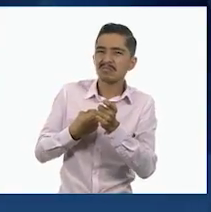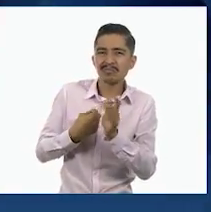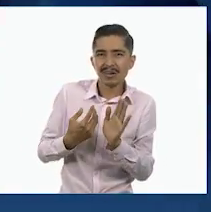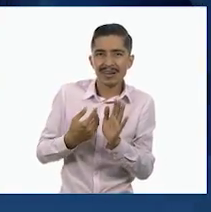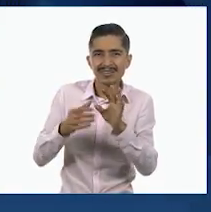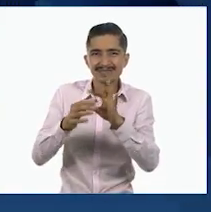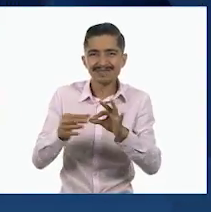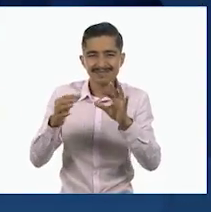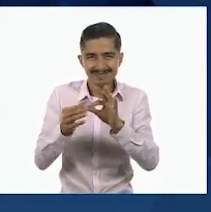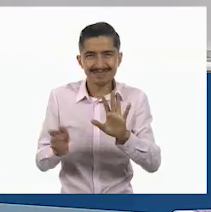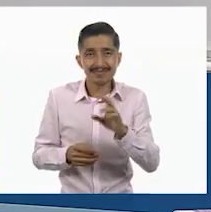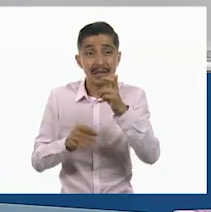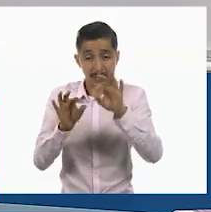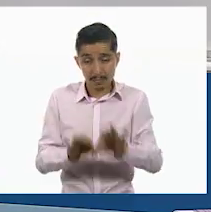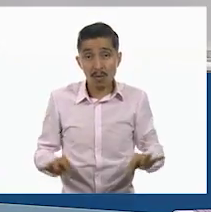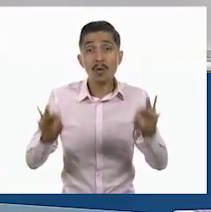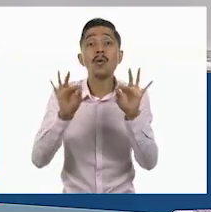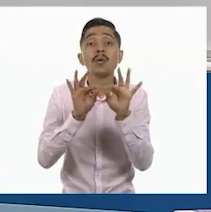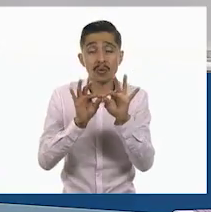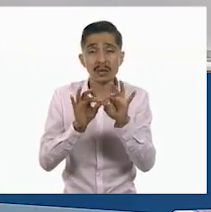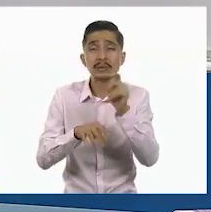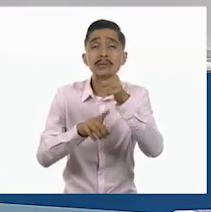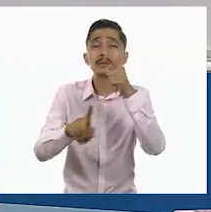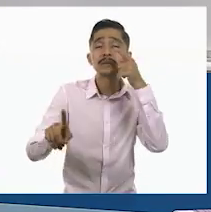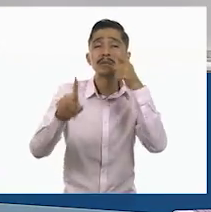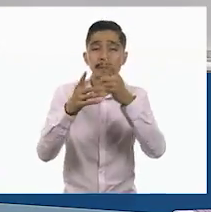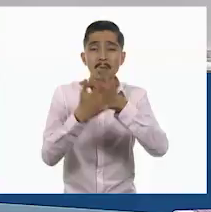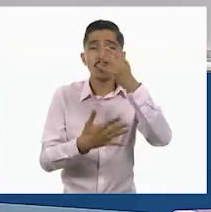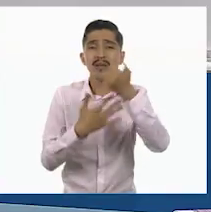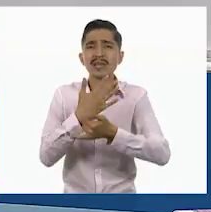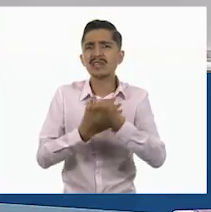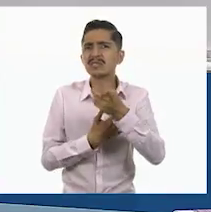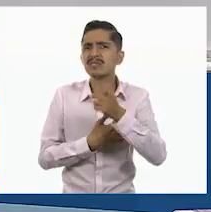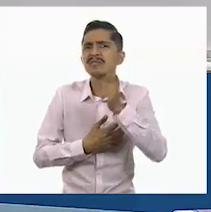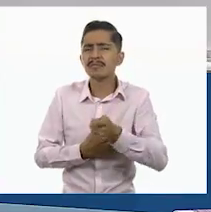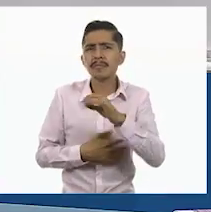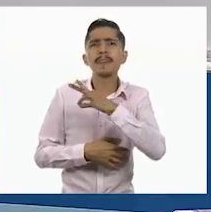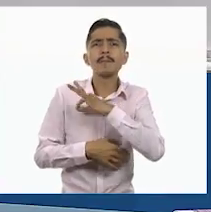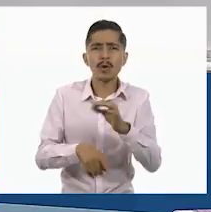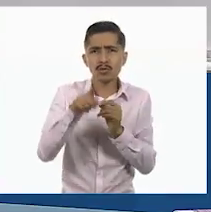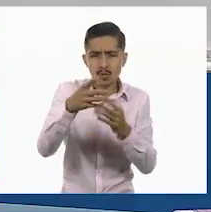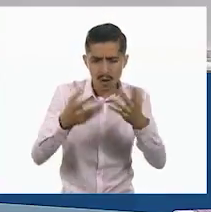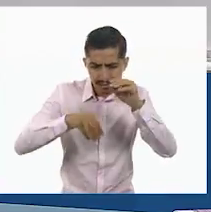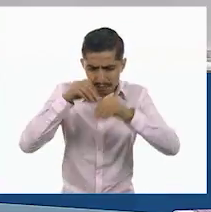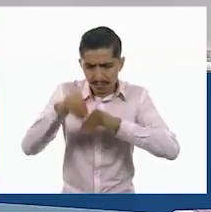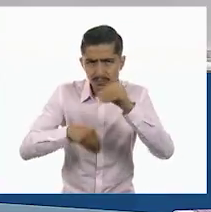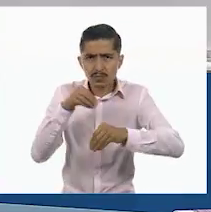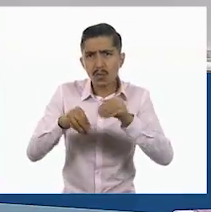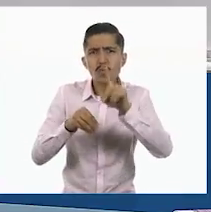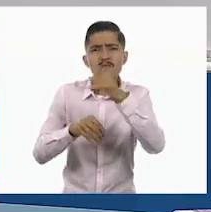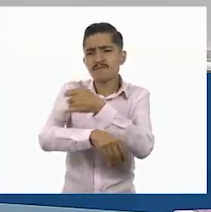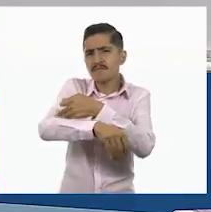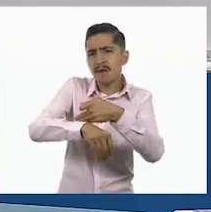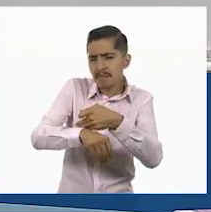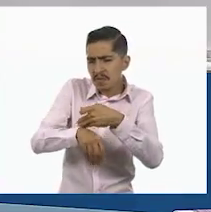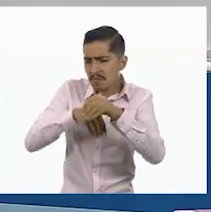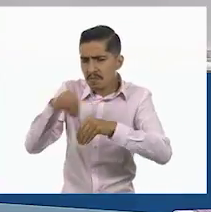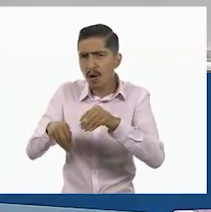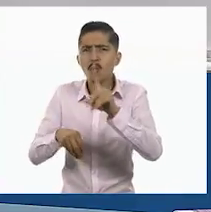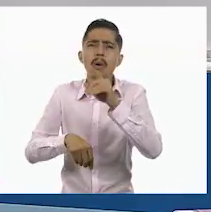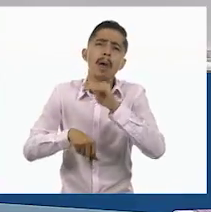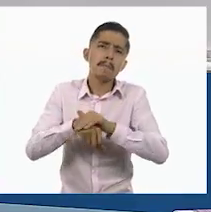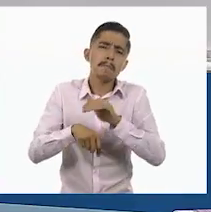más importante y la finalidad de nuestro proyecto es que tú puedas elaborar la biografía de un familiar o de un